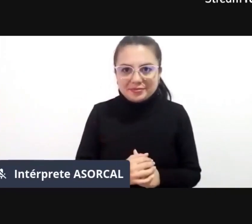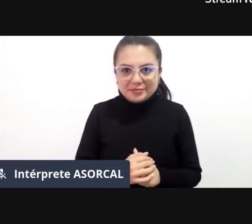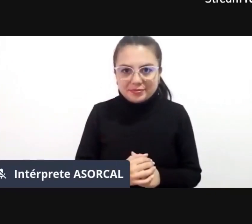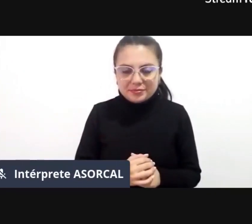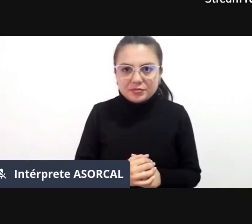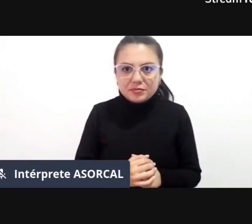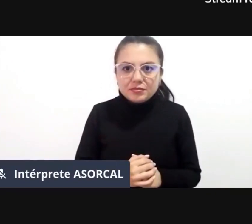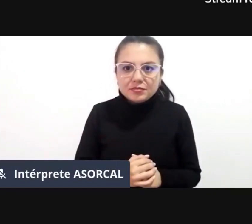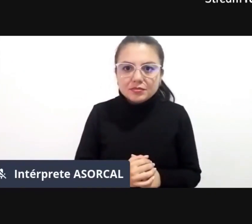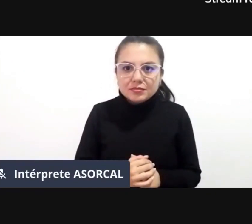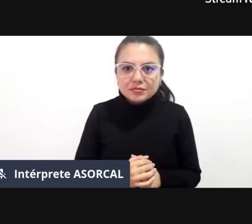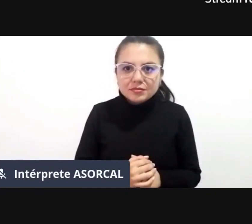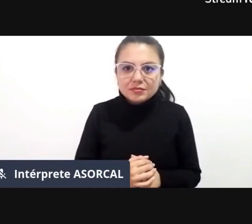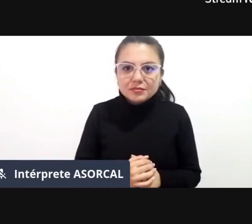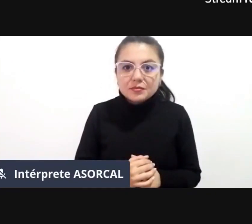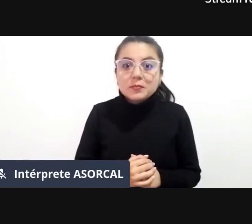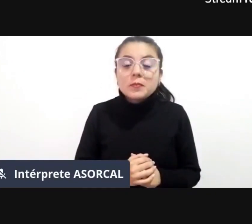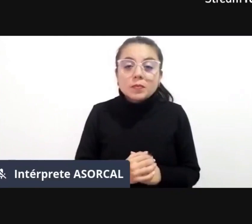Una frase